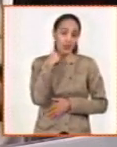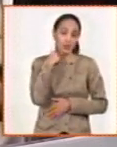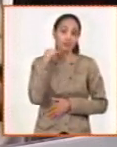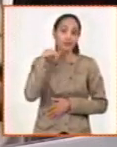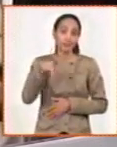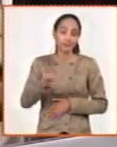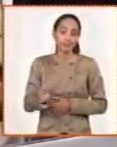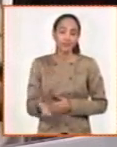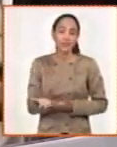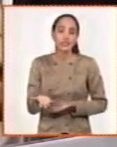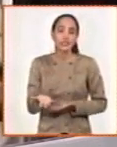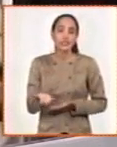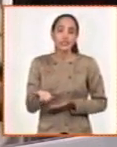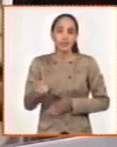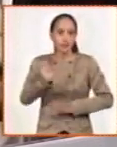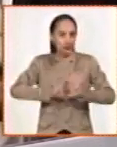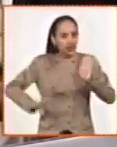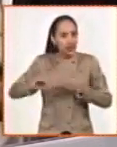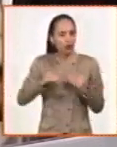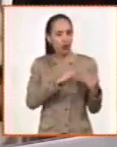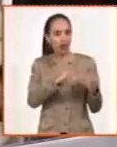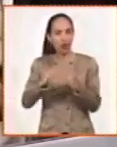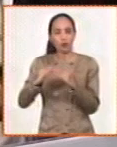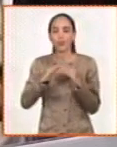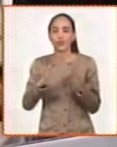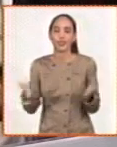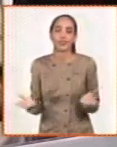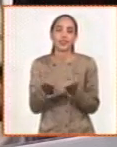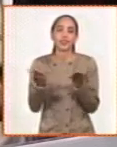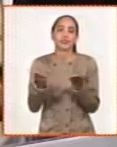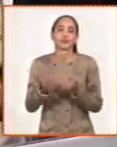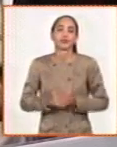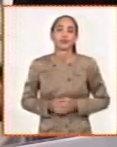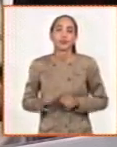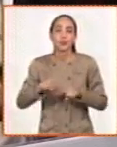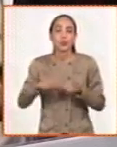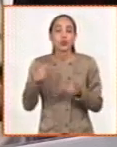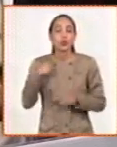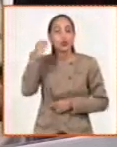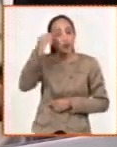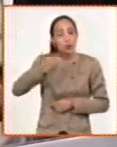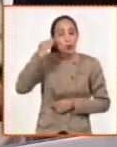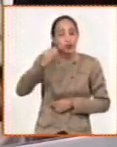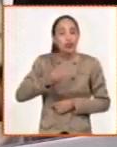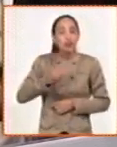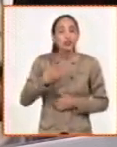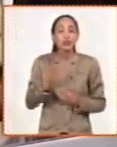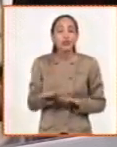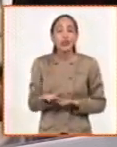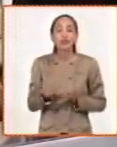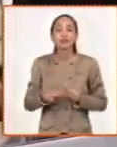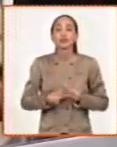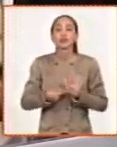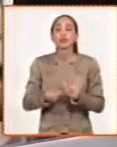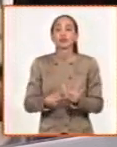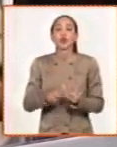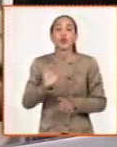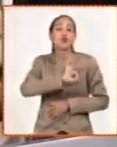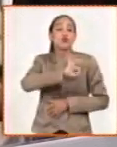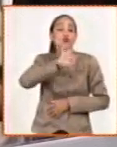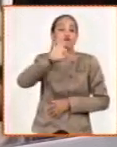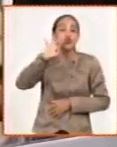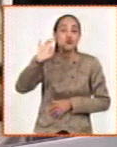de estas comunidades. Así que por ahí creo que me ha demostrado que nunca